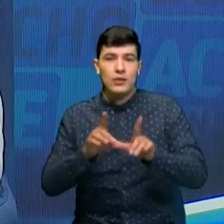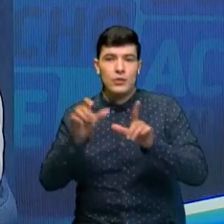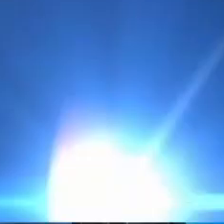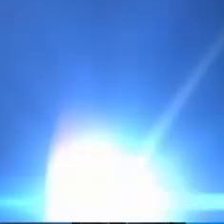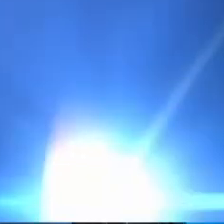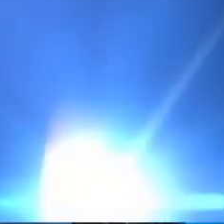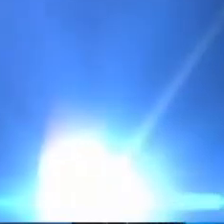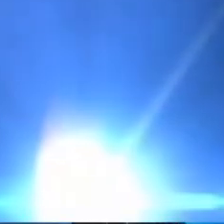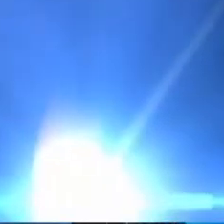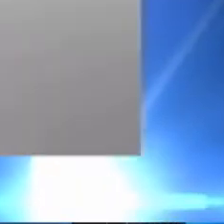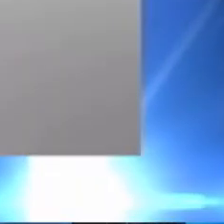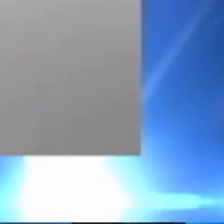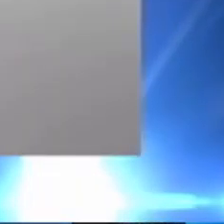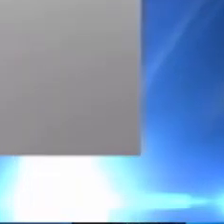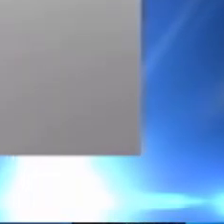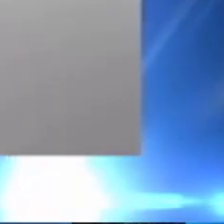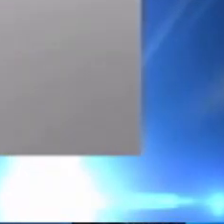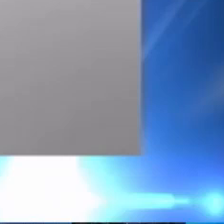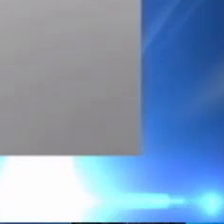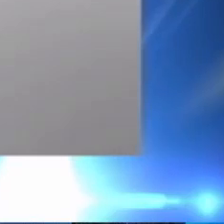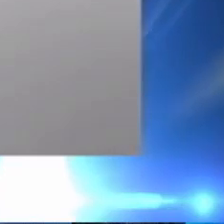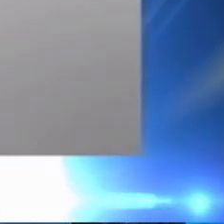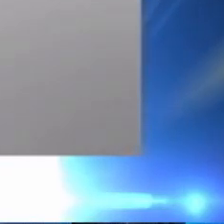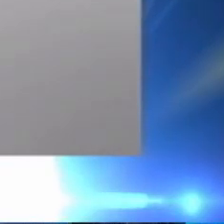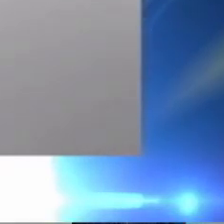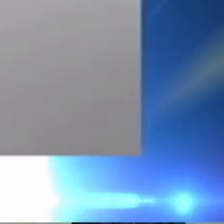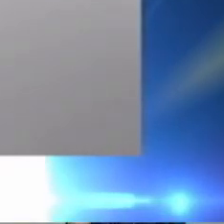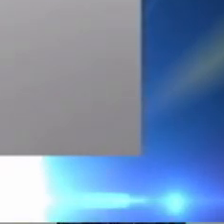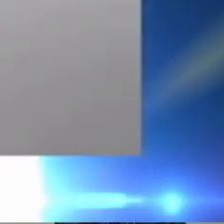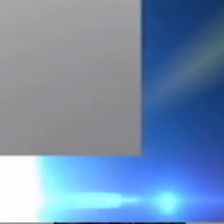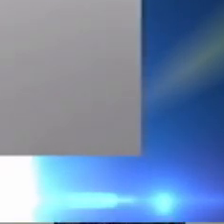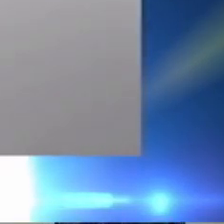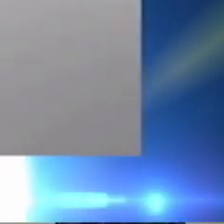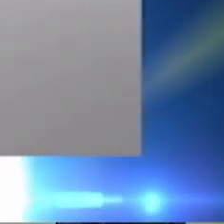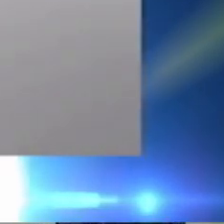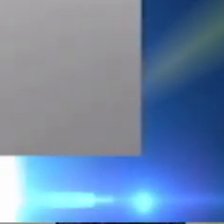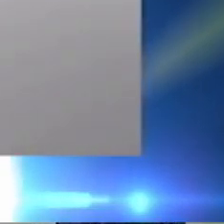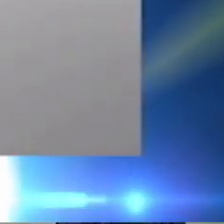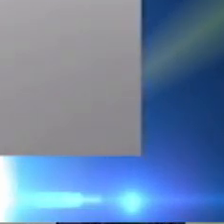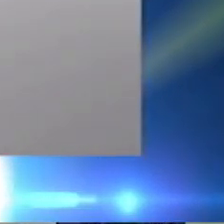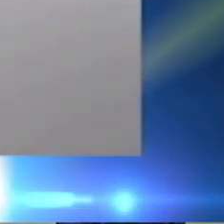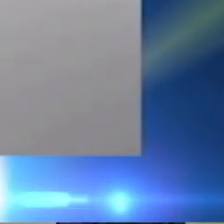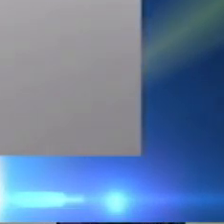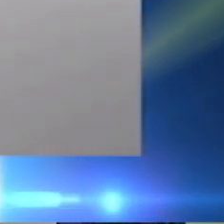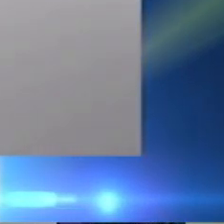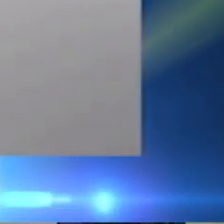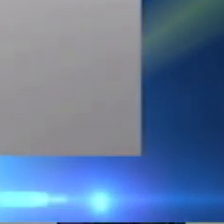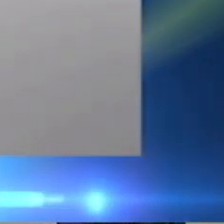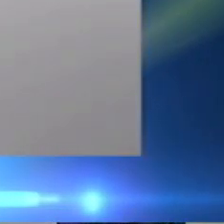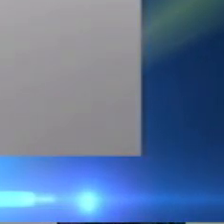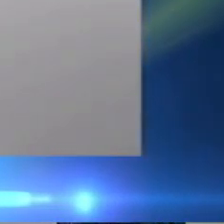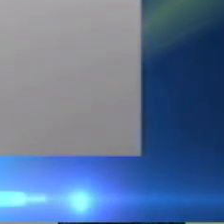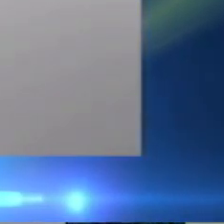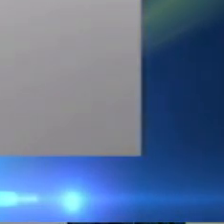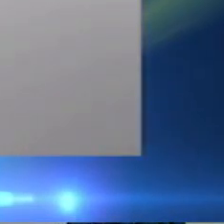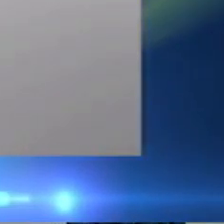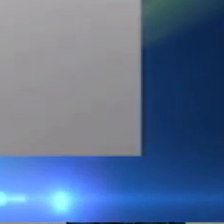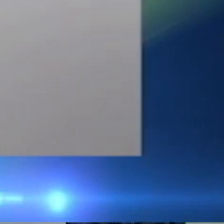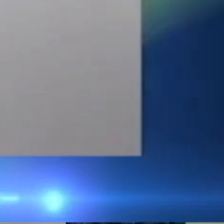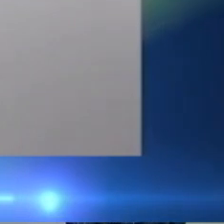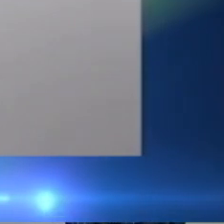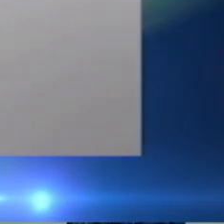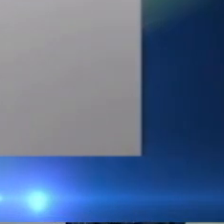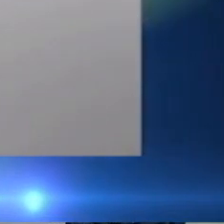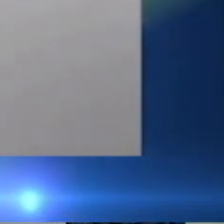en el 2012, me sobraron 700 semanas, ¿yo puedo reclamar algo o no?